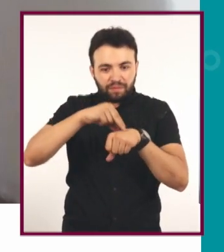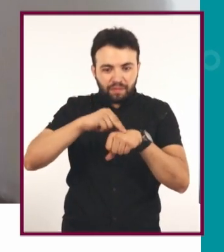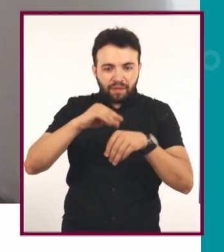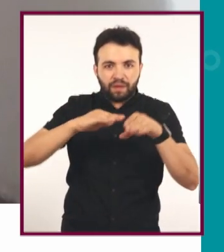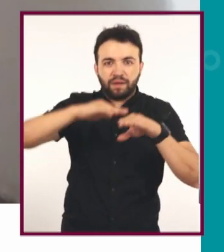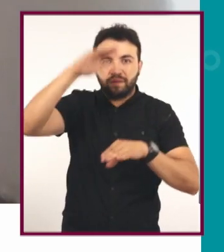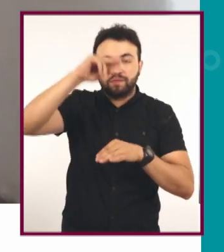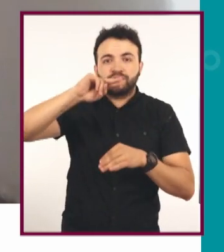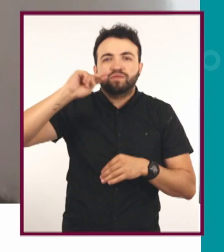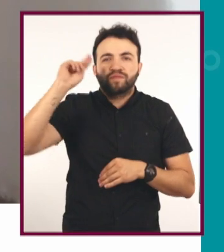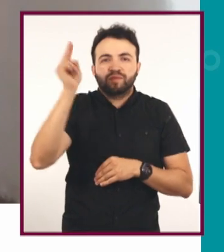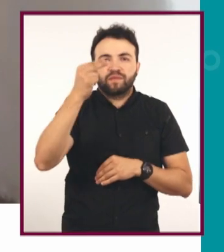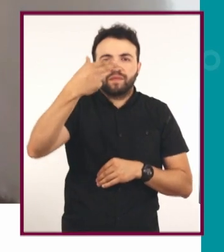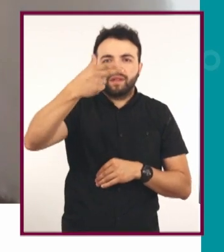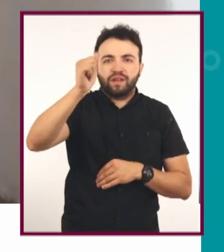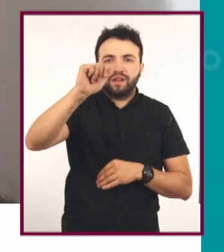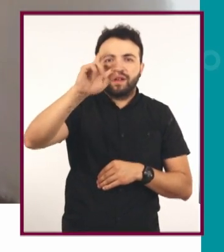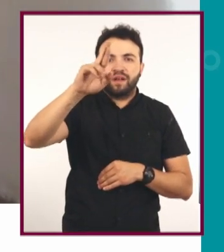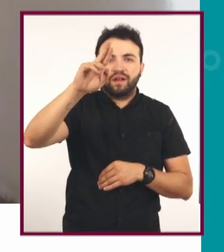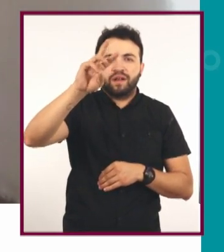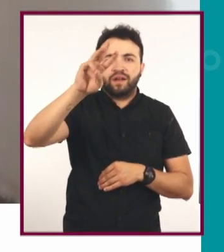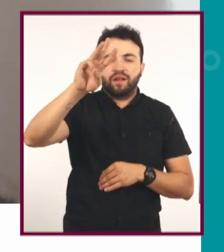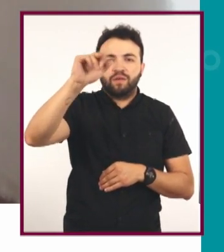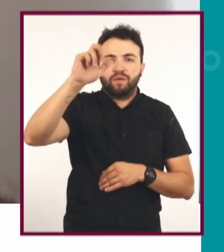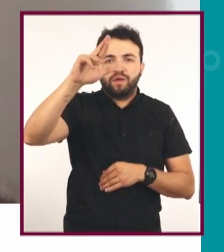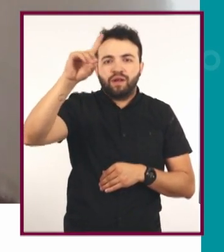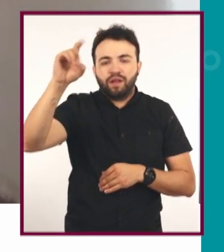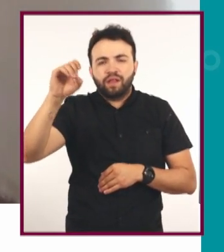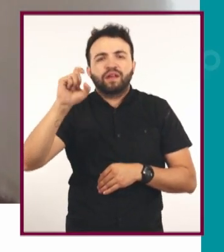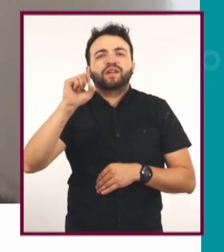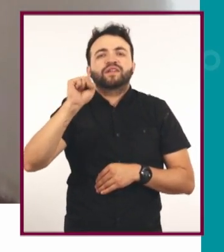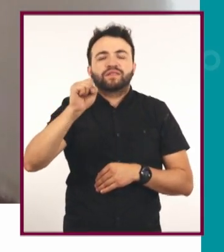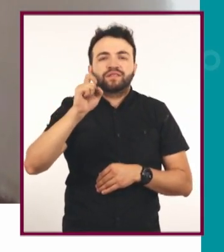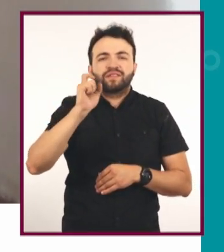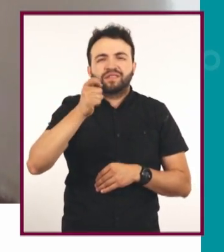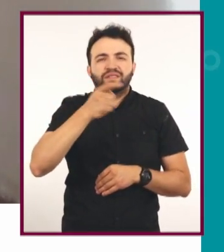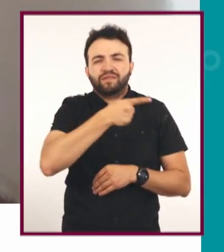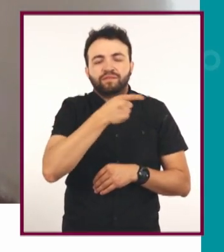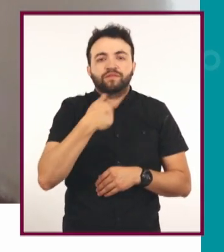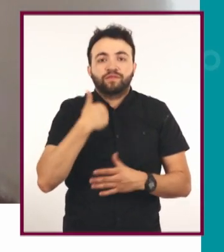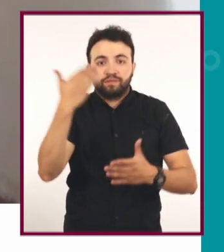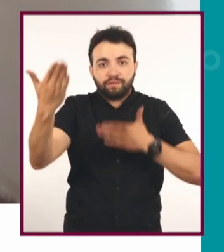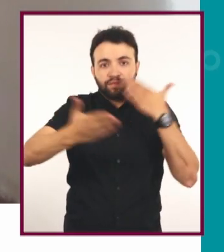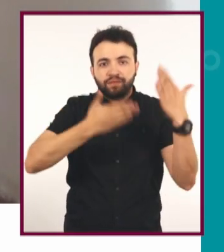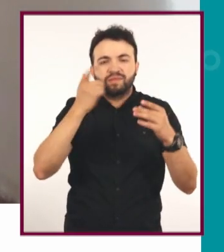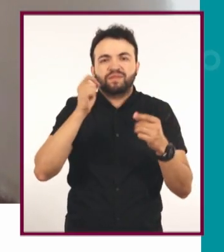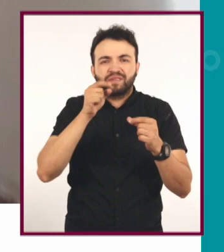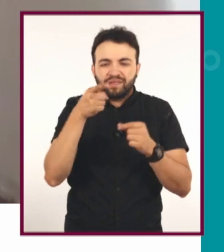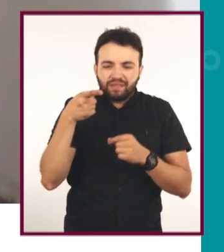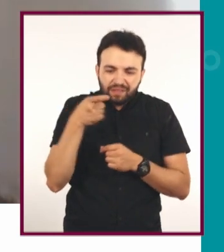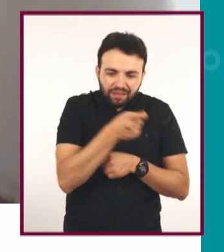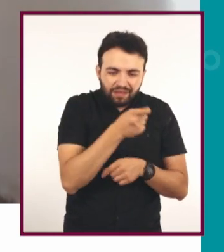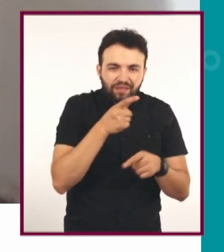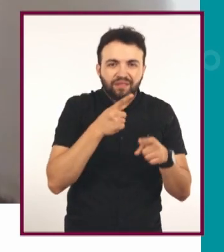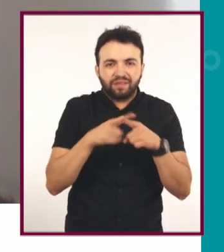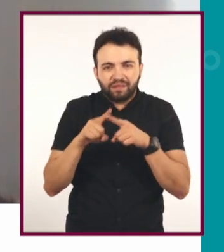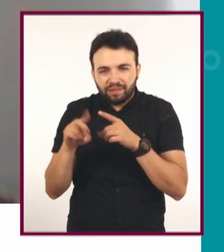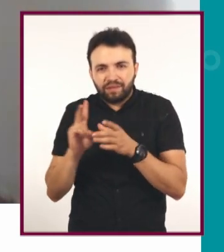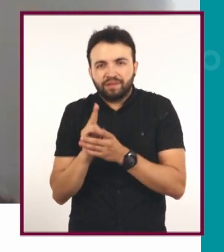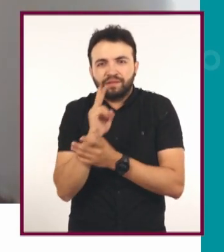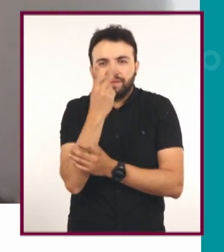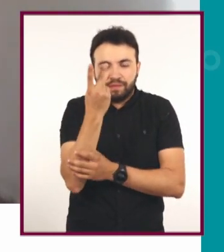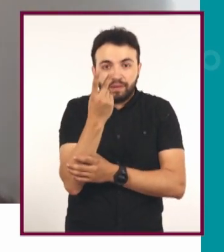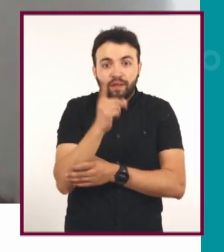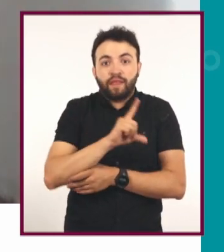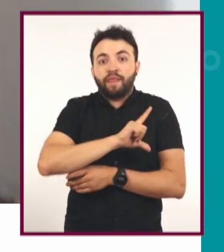el segundo postdoc fue en la Universidad de Harvard, en donde trabajé con las interacciones de microbios y de plantas.